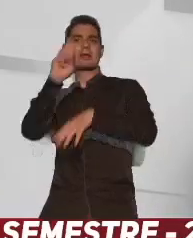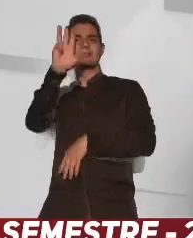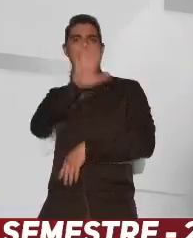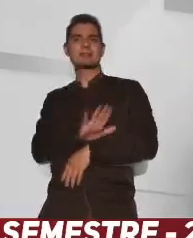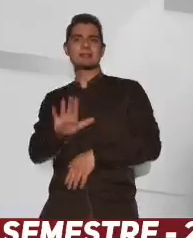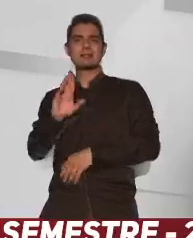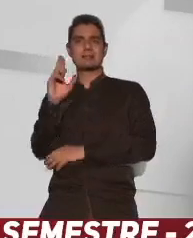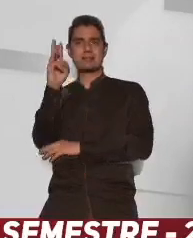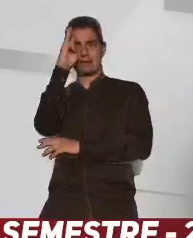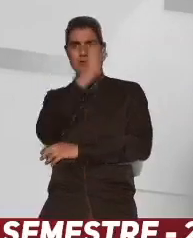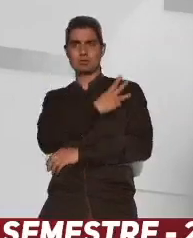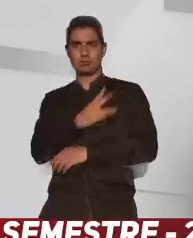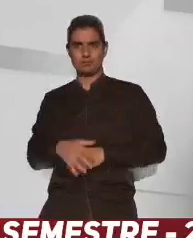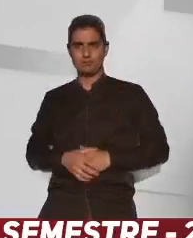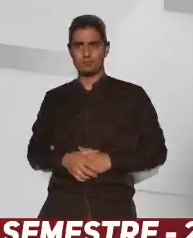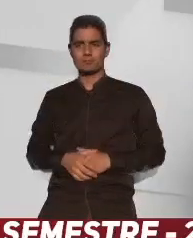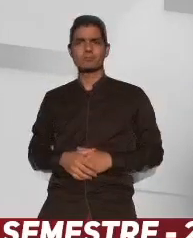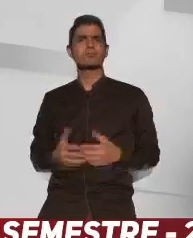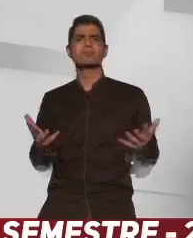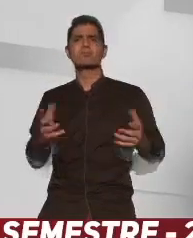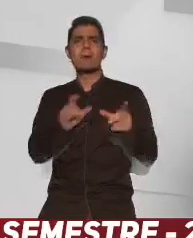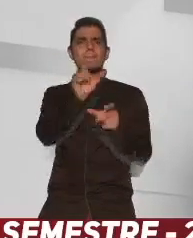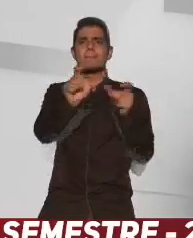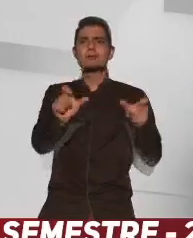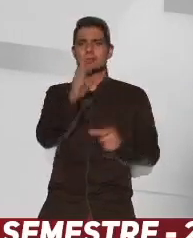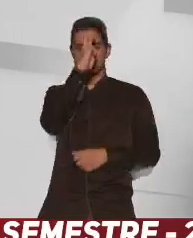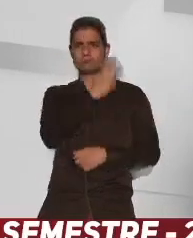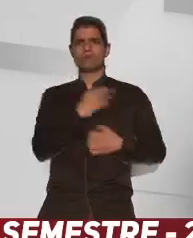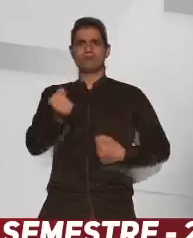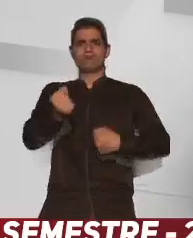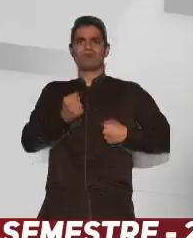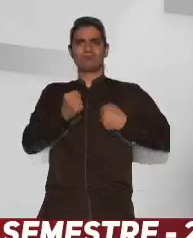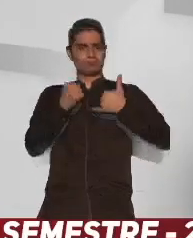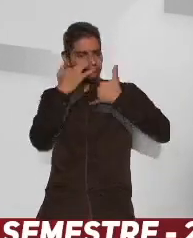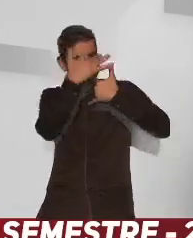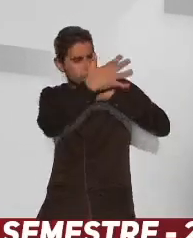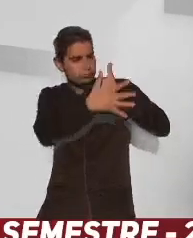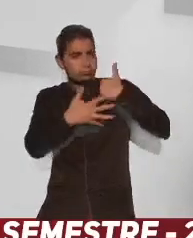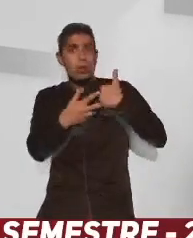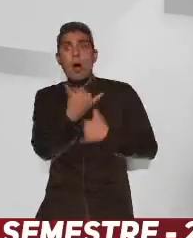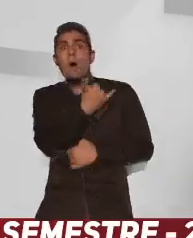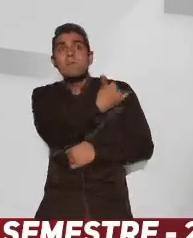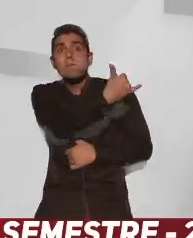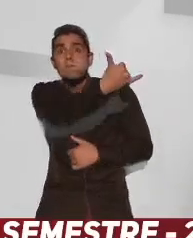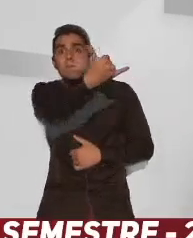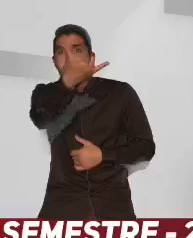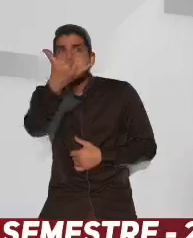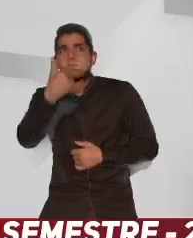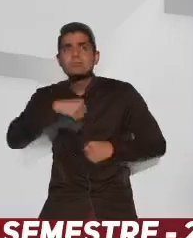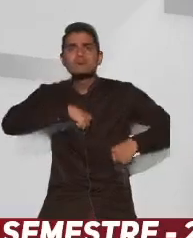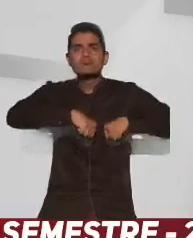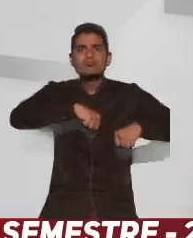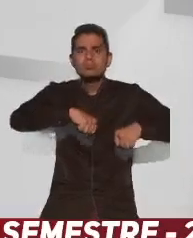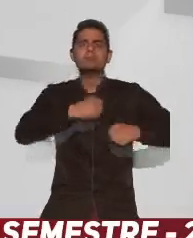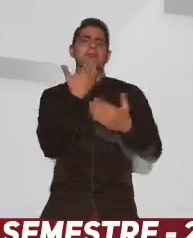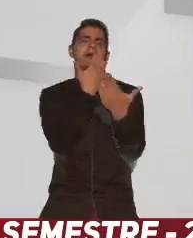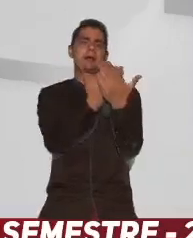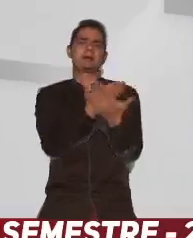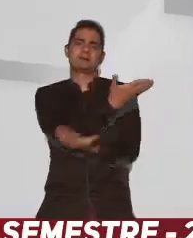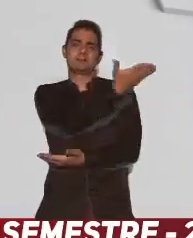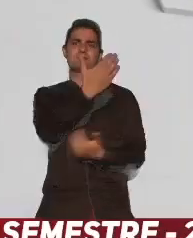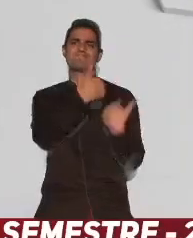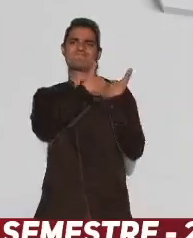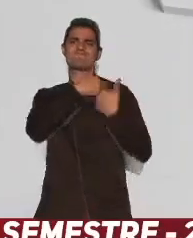soldados desplegados a lo largo y ancho del territorio nacional. Muchas gracias por el cumplimiento de la misión constitucional. Los invitamos a dejar